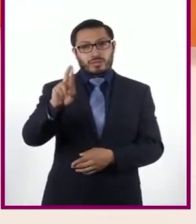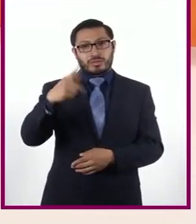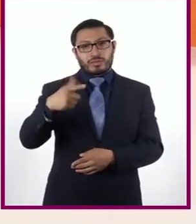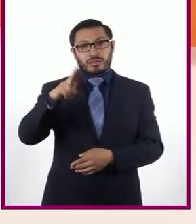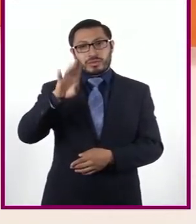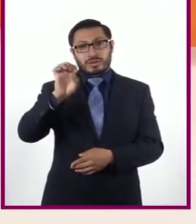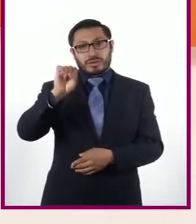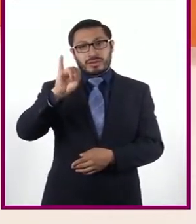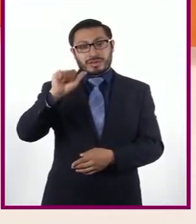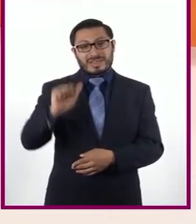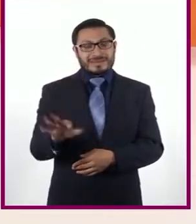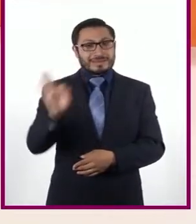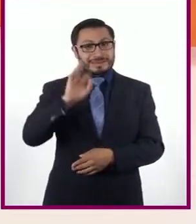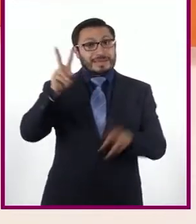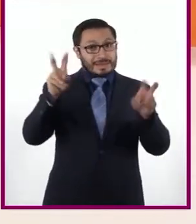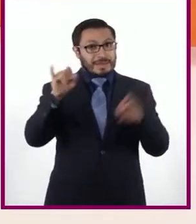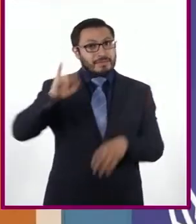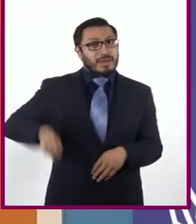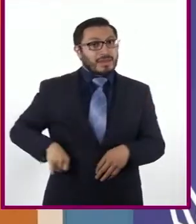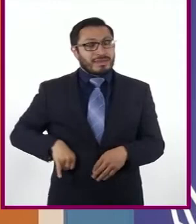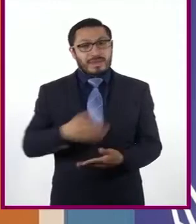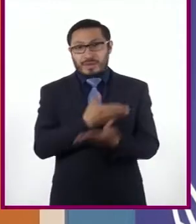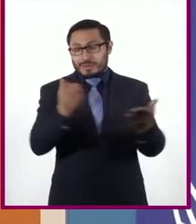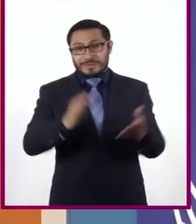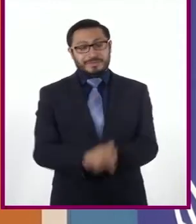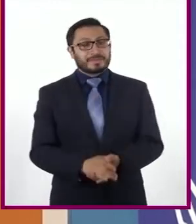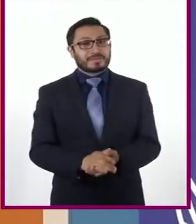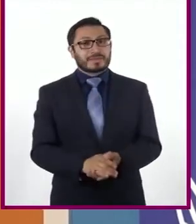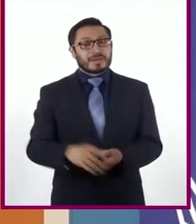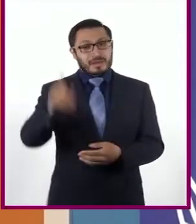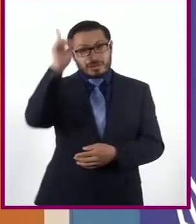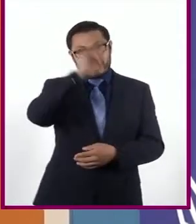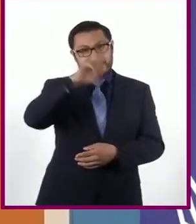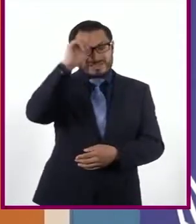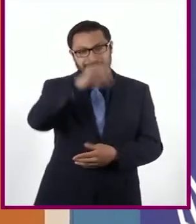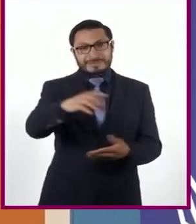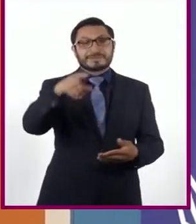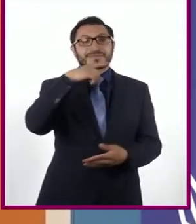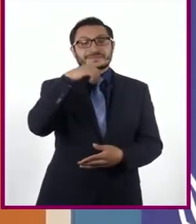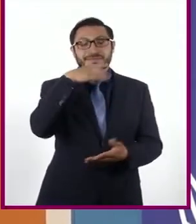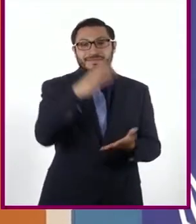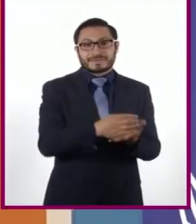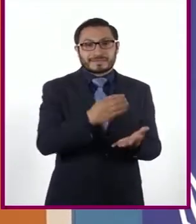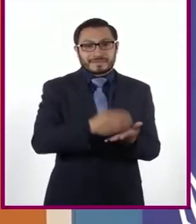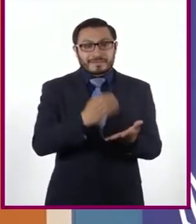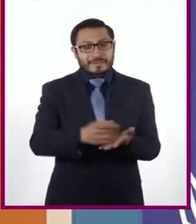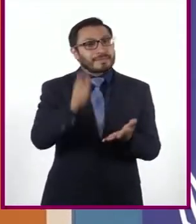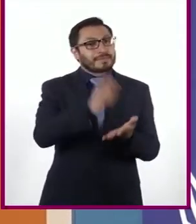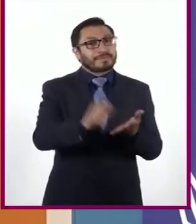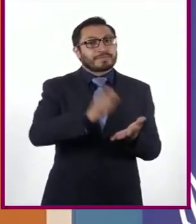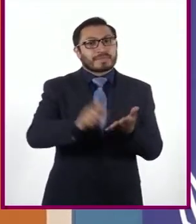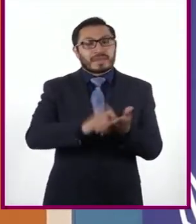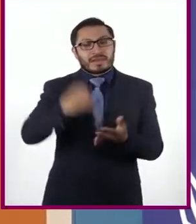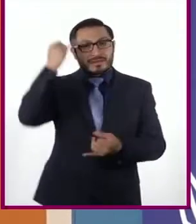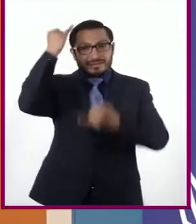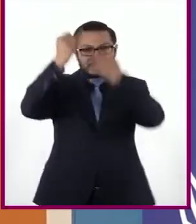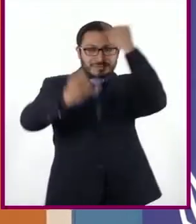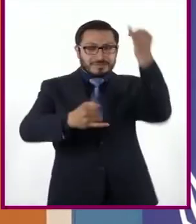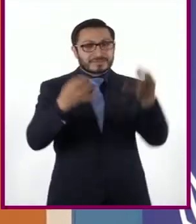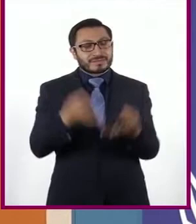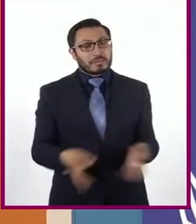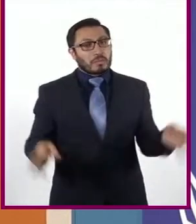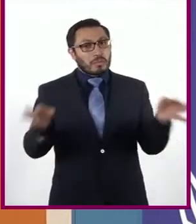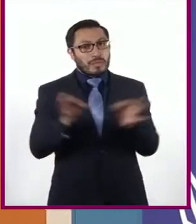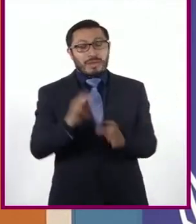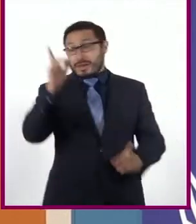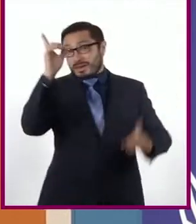será un tema de su interés. Acompáñenos. Les sugiero tener a la mano lápiz y cuaderno para anotar las ideas principales y las dudas